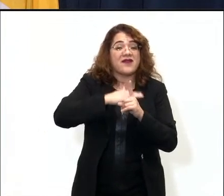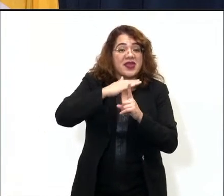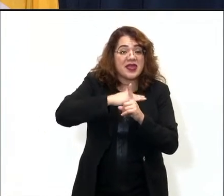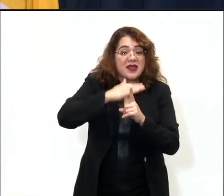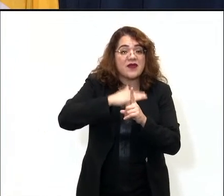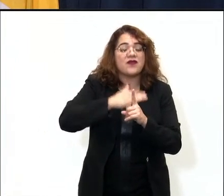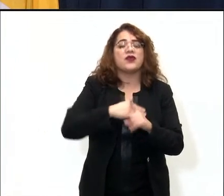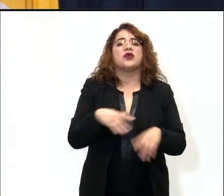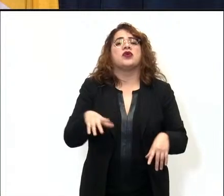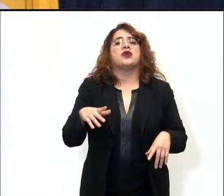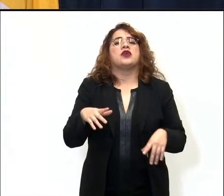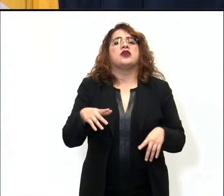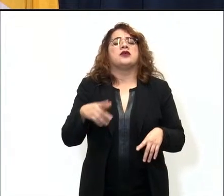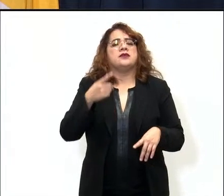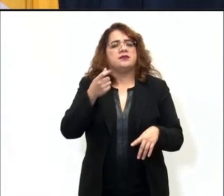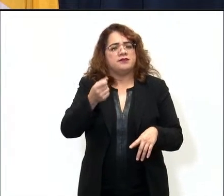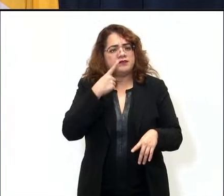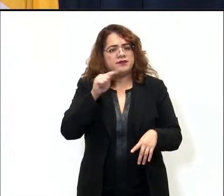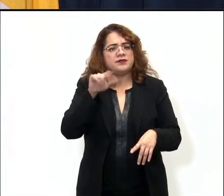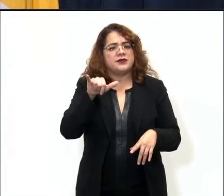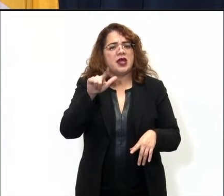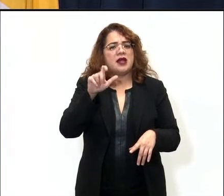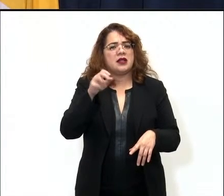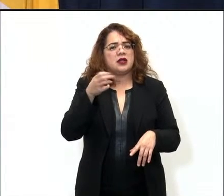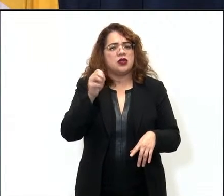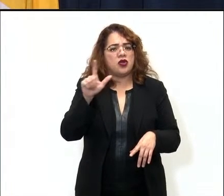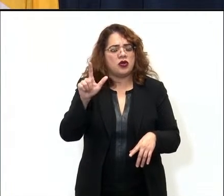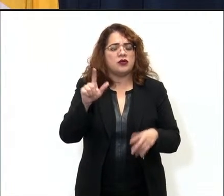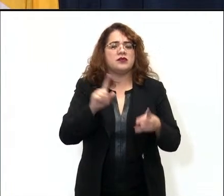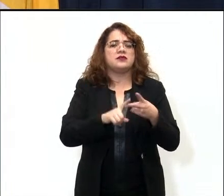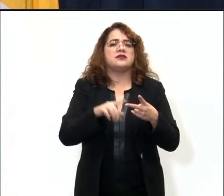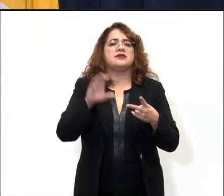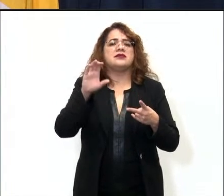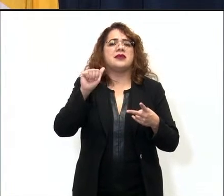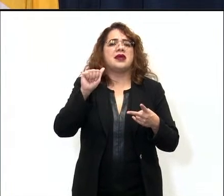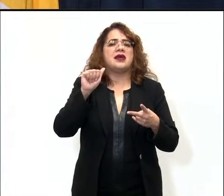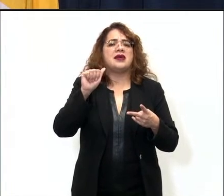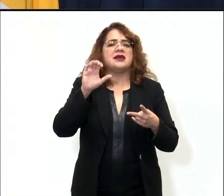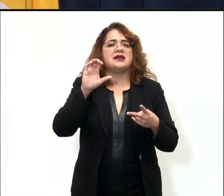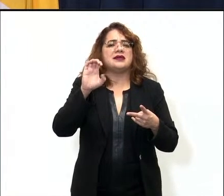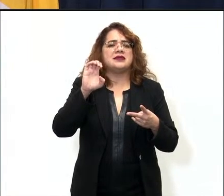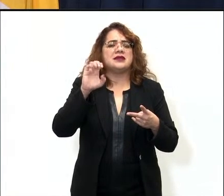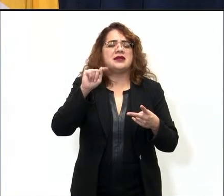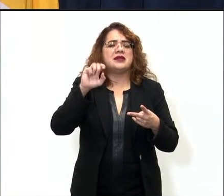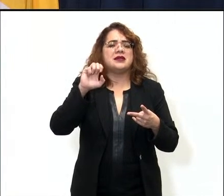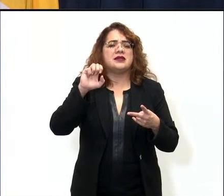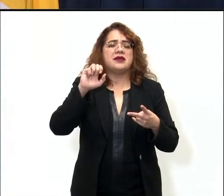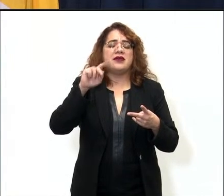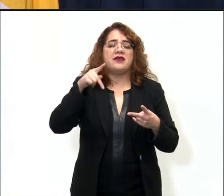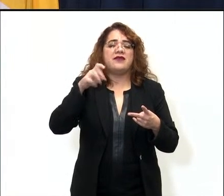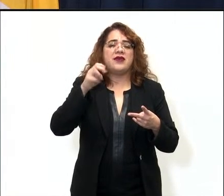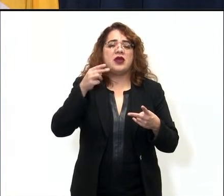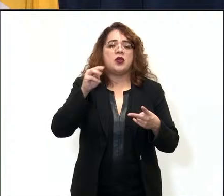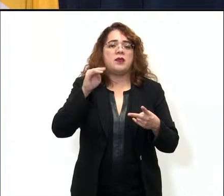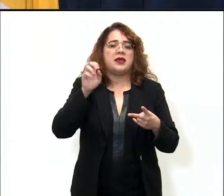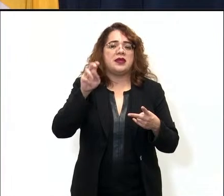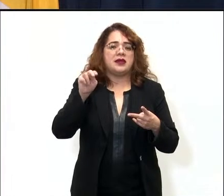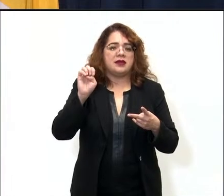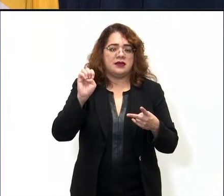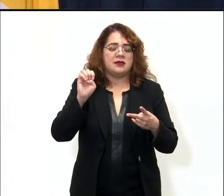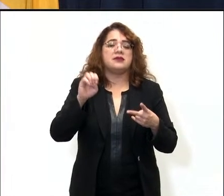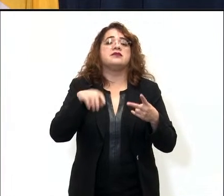un malestar extremo, puede también tomar Tylenol o acetaminofén.